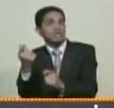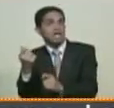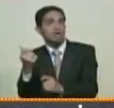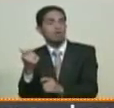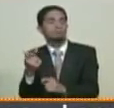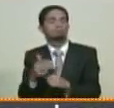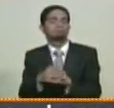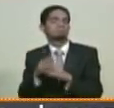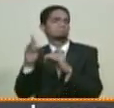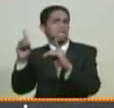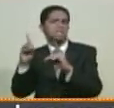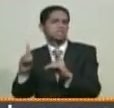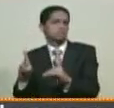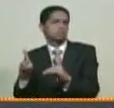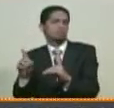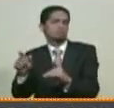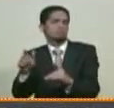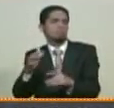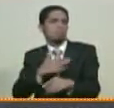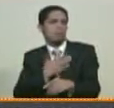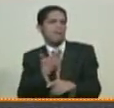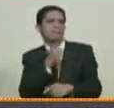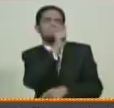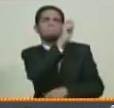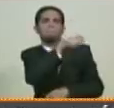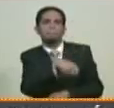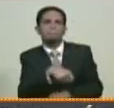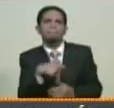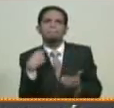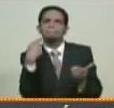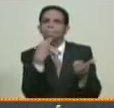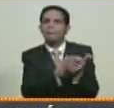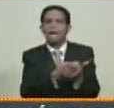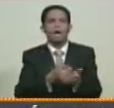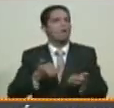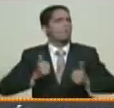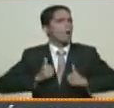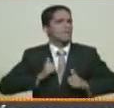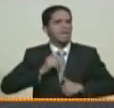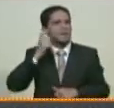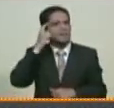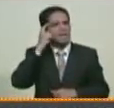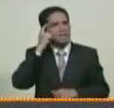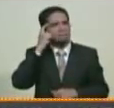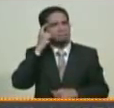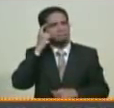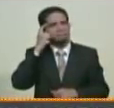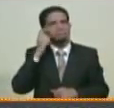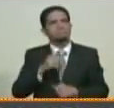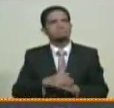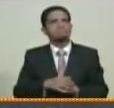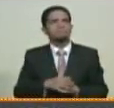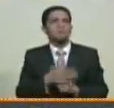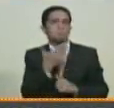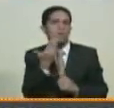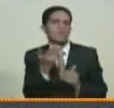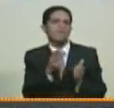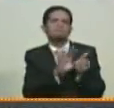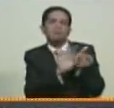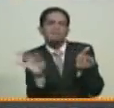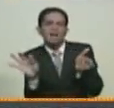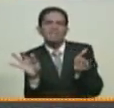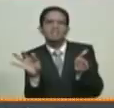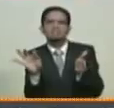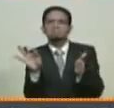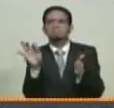podrán disponer los 24 las 24 horas del día los 7 días de la semana pueden ir hacer pagos digitales pueden a retirar en el banco si así lo